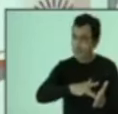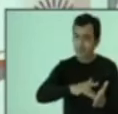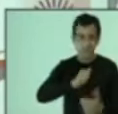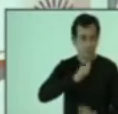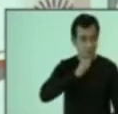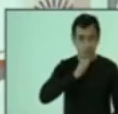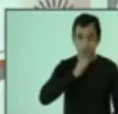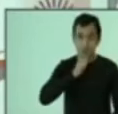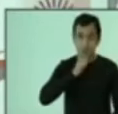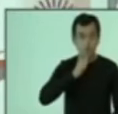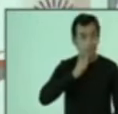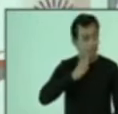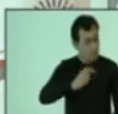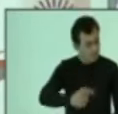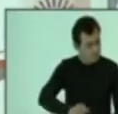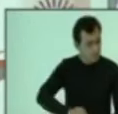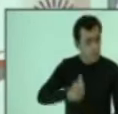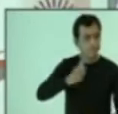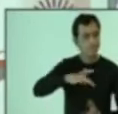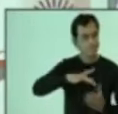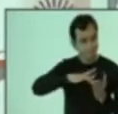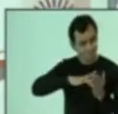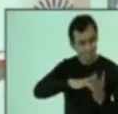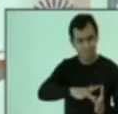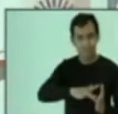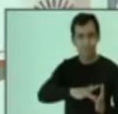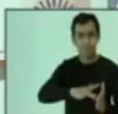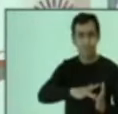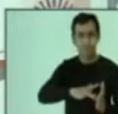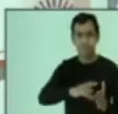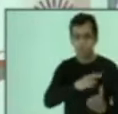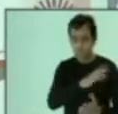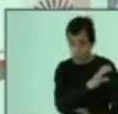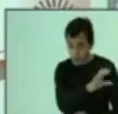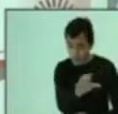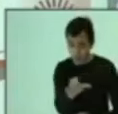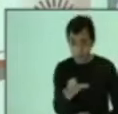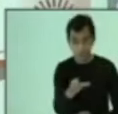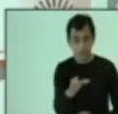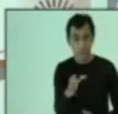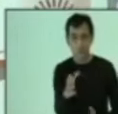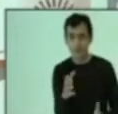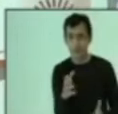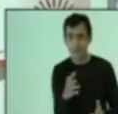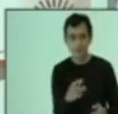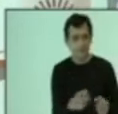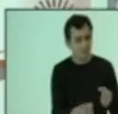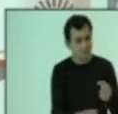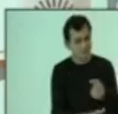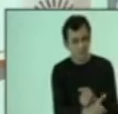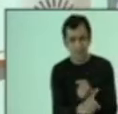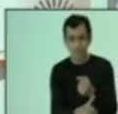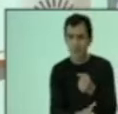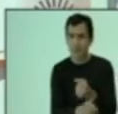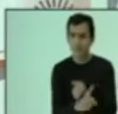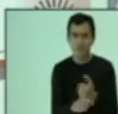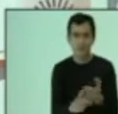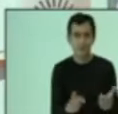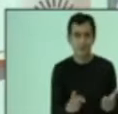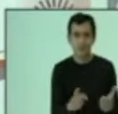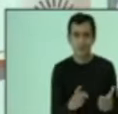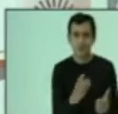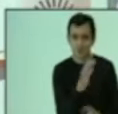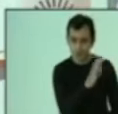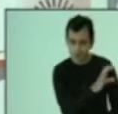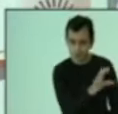cuenta. Los que han estado o los que estuvieron, el campo padece, el campo necesita, el